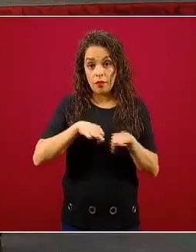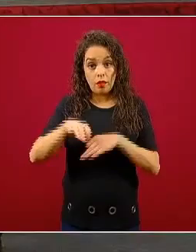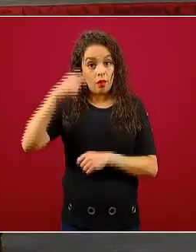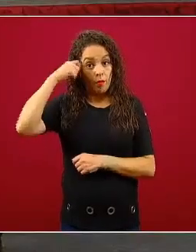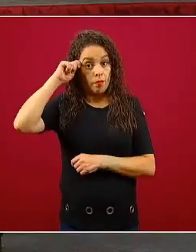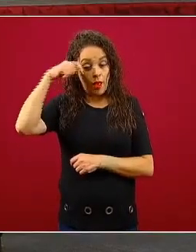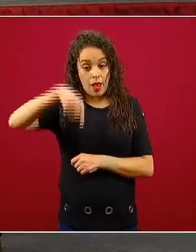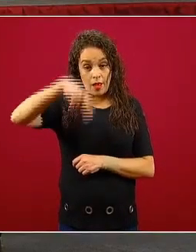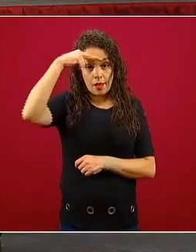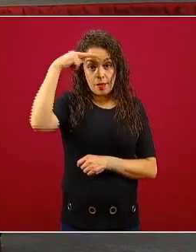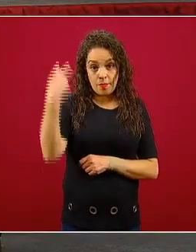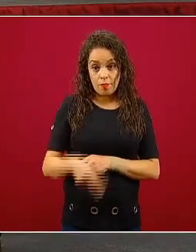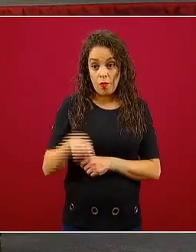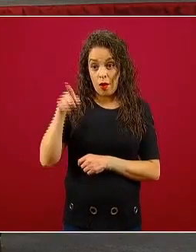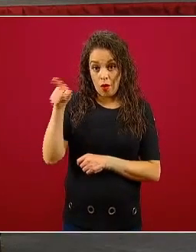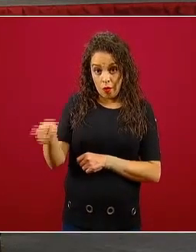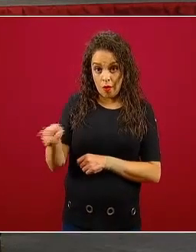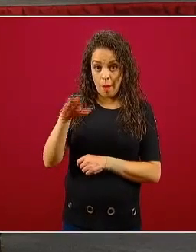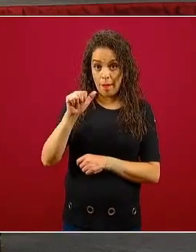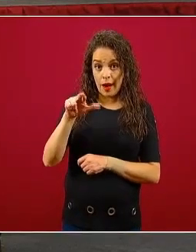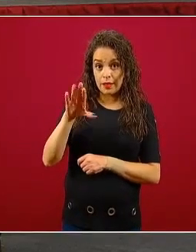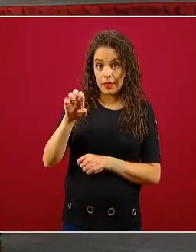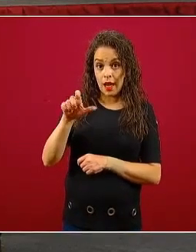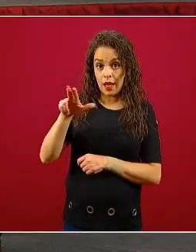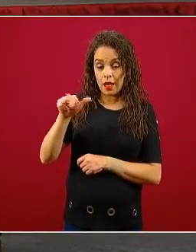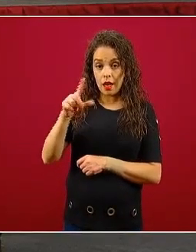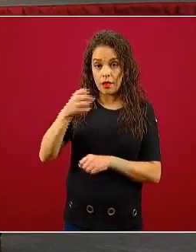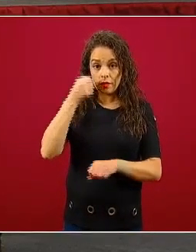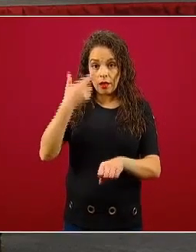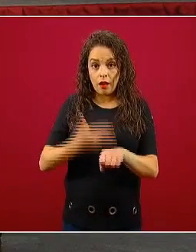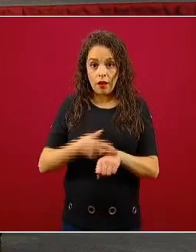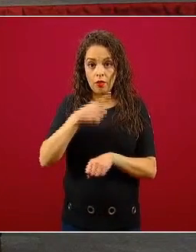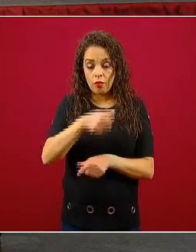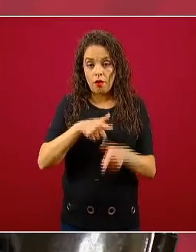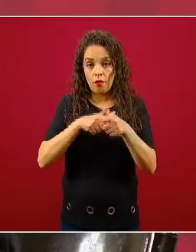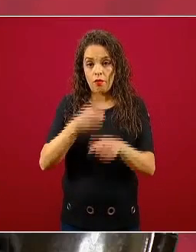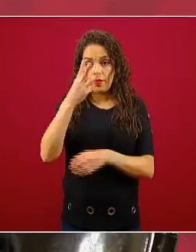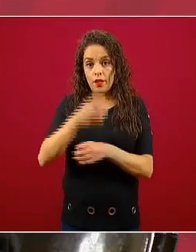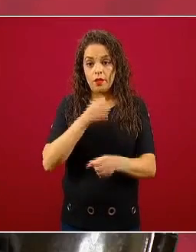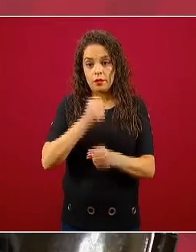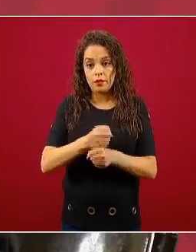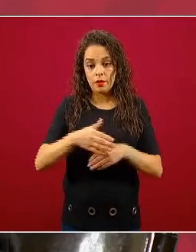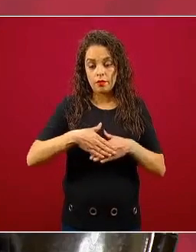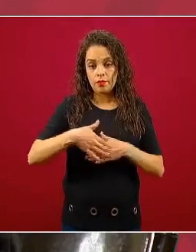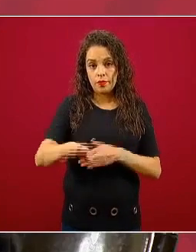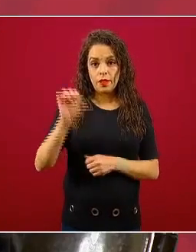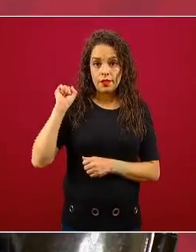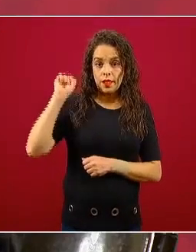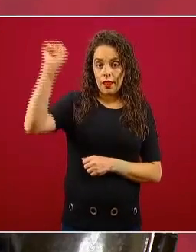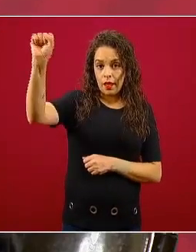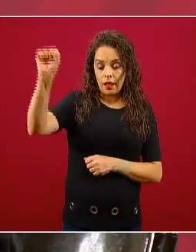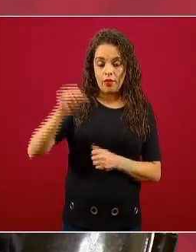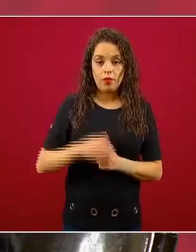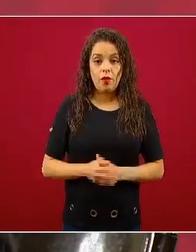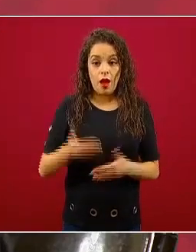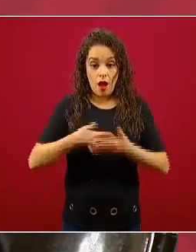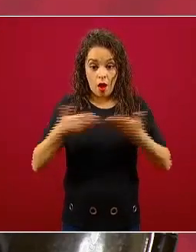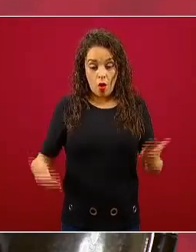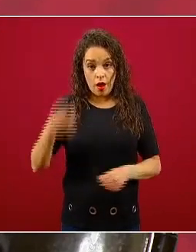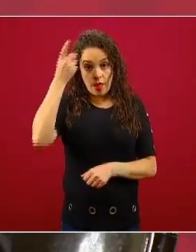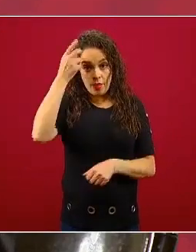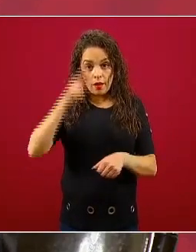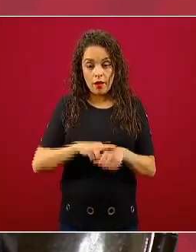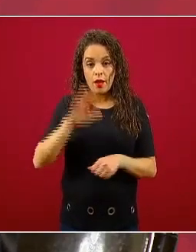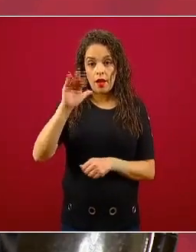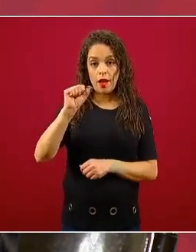México. Marcelina Bautista fue secretaria general colegiada durante 3 años del primer periodo del sindicato y actualmente es la directora de